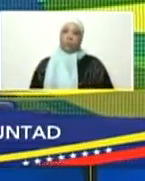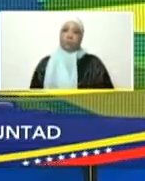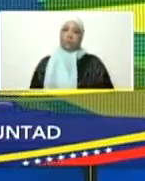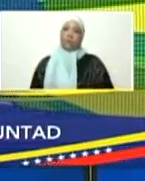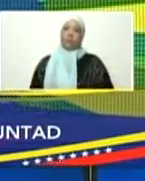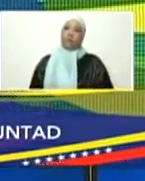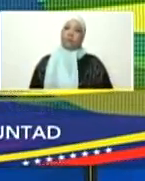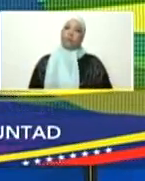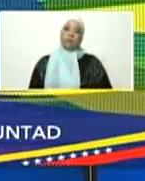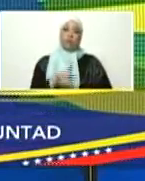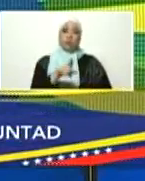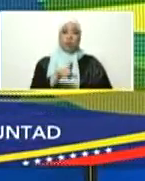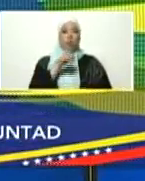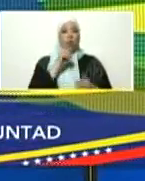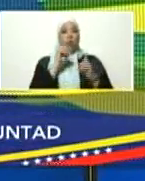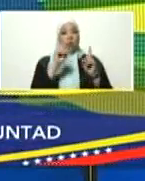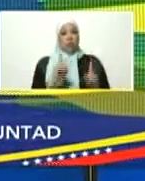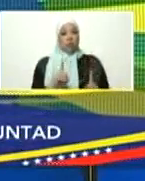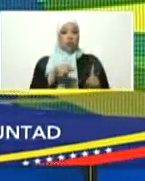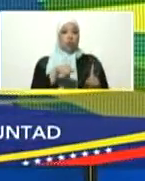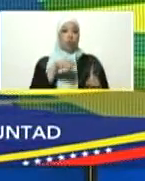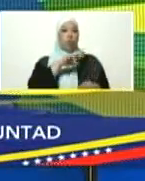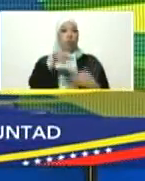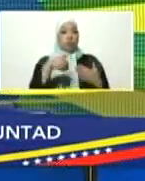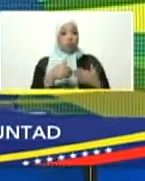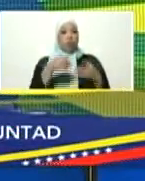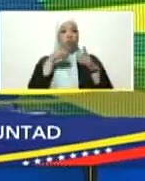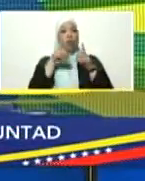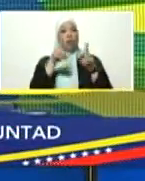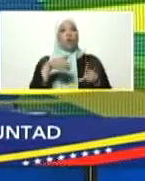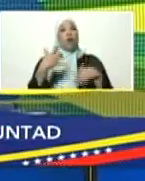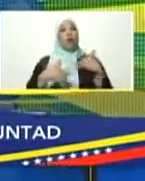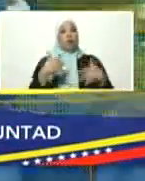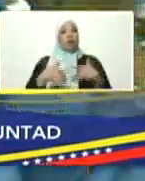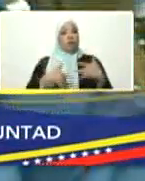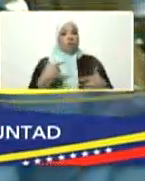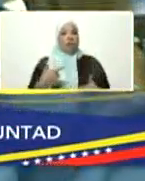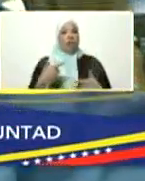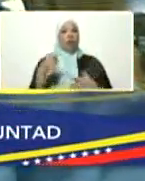Bueno, le toca a ustedes definirla. Para eso es el Foro de Sao Paulo.